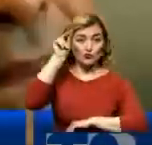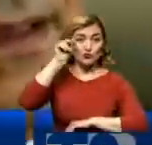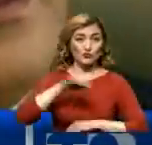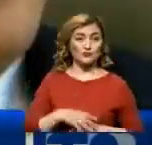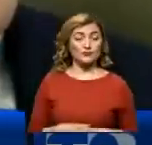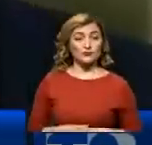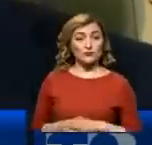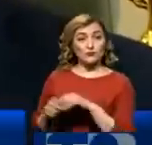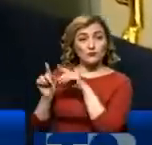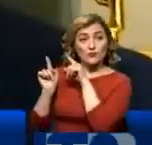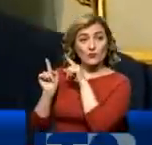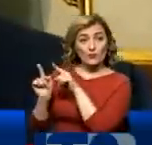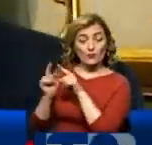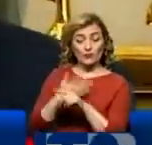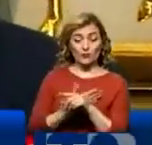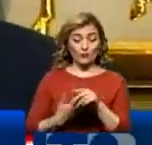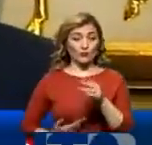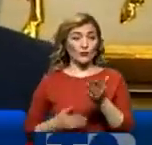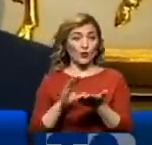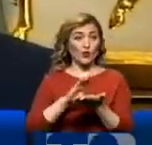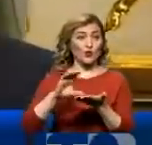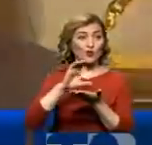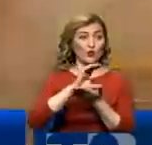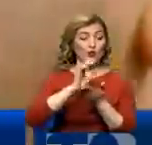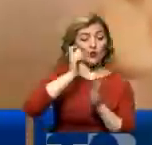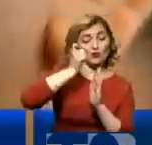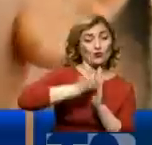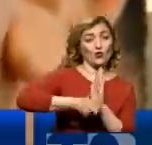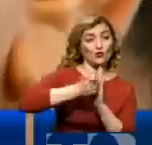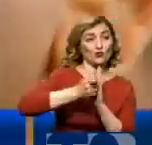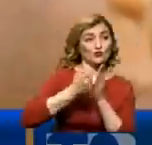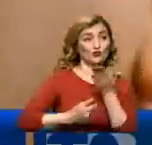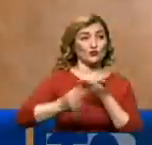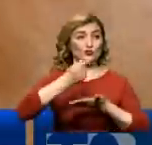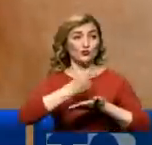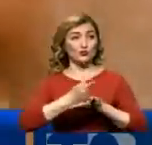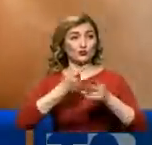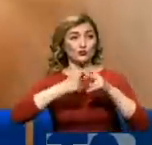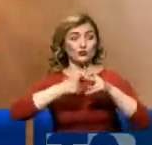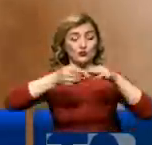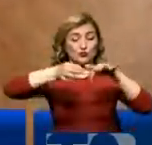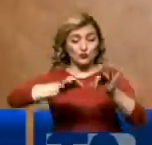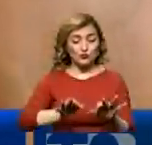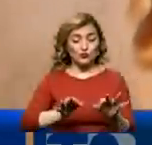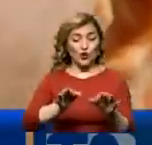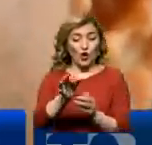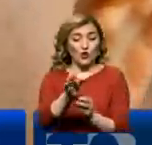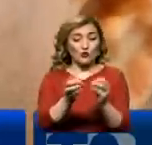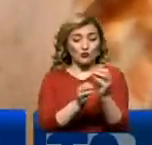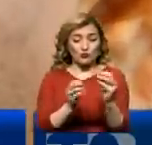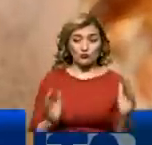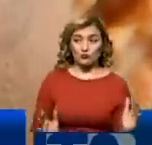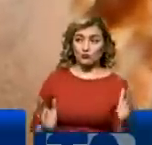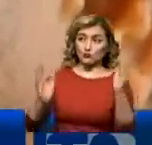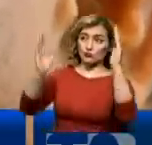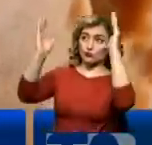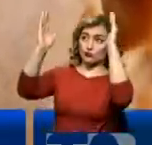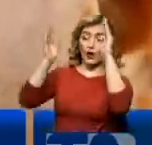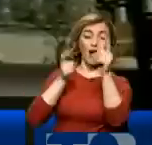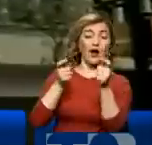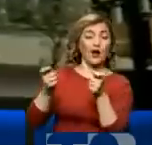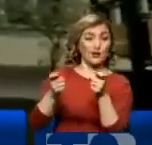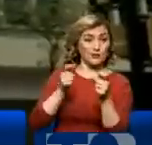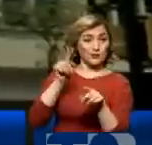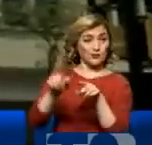Jimmy Salazar, presidente del Colegio de Abogados del Guayas, empezó confirmando que varias oficinas del edificio de la organización que preside en